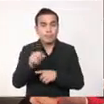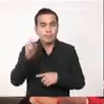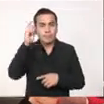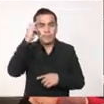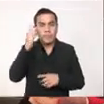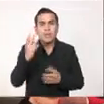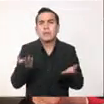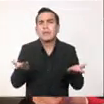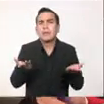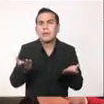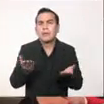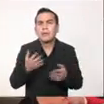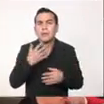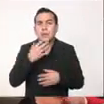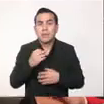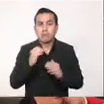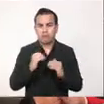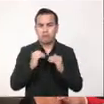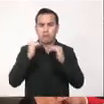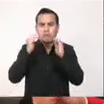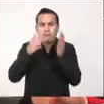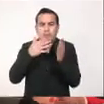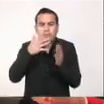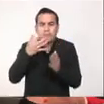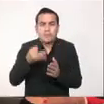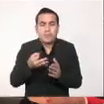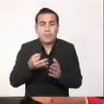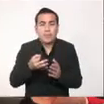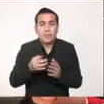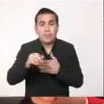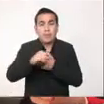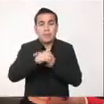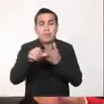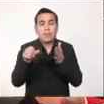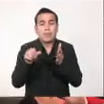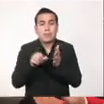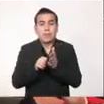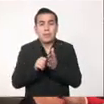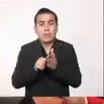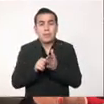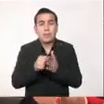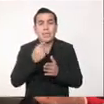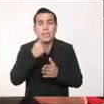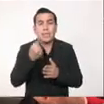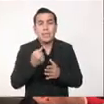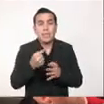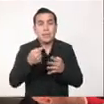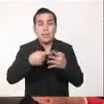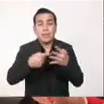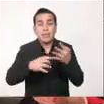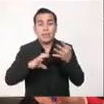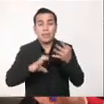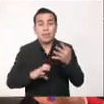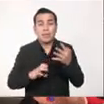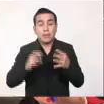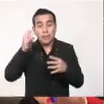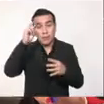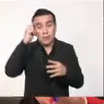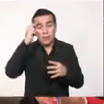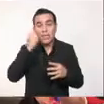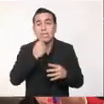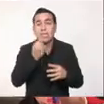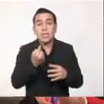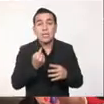autoatribuye a ella por ser el máximo intérprete. A la Asamblea Legislativa se lo da el constituyente, nuestro